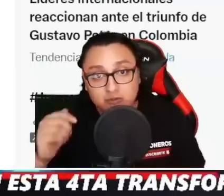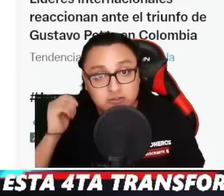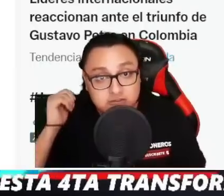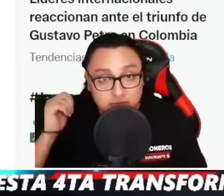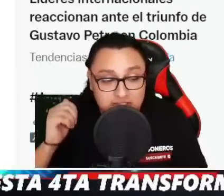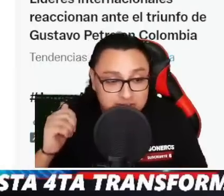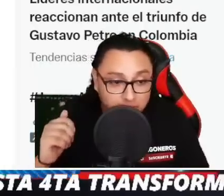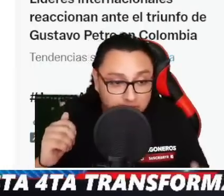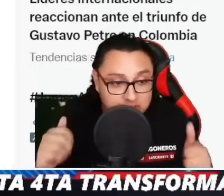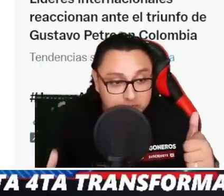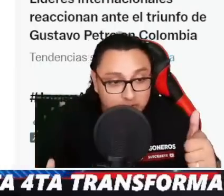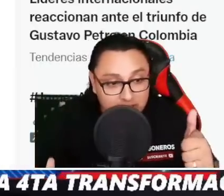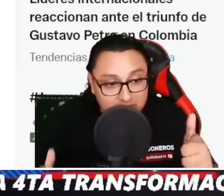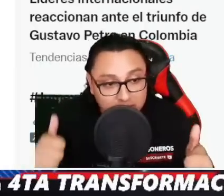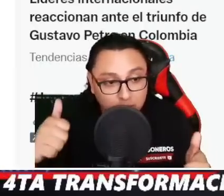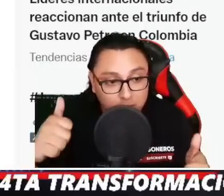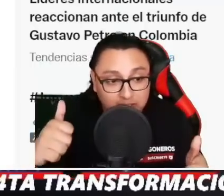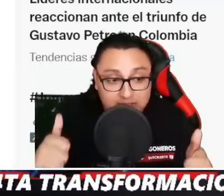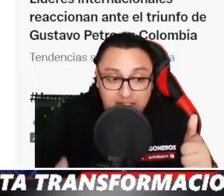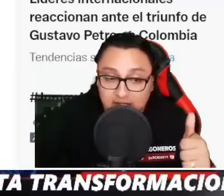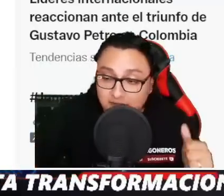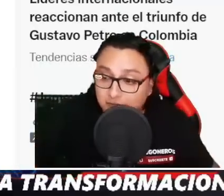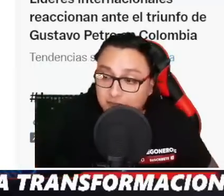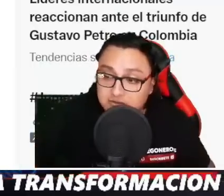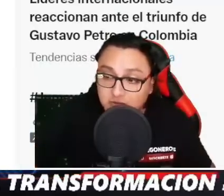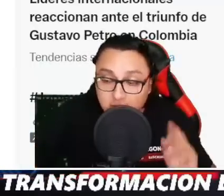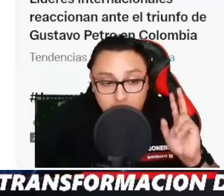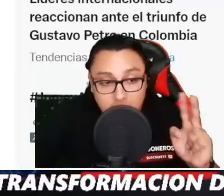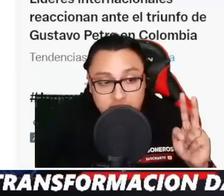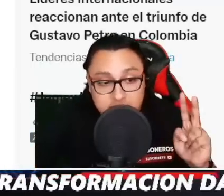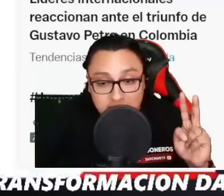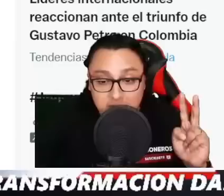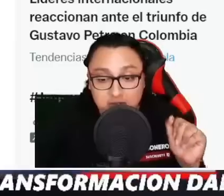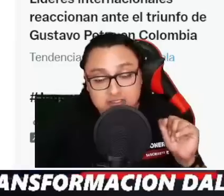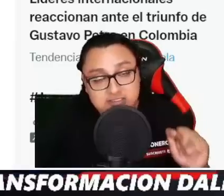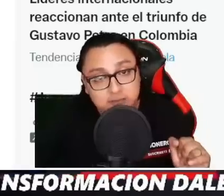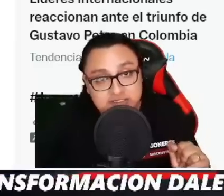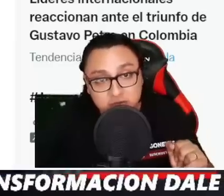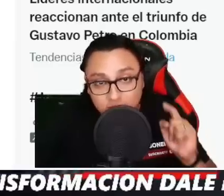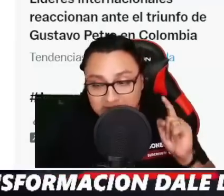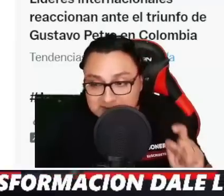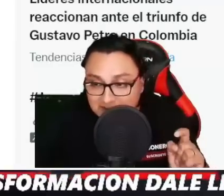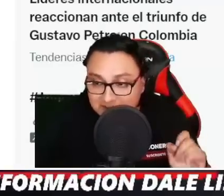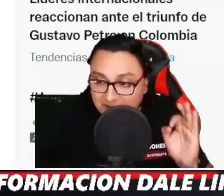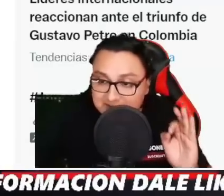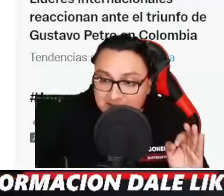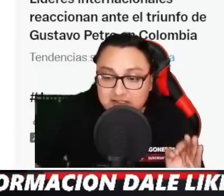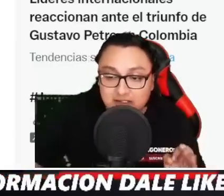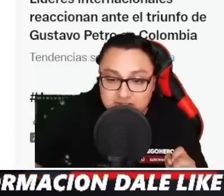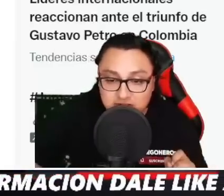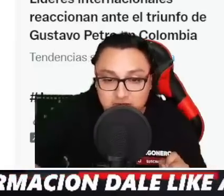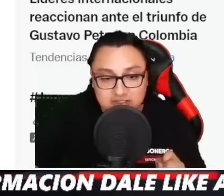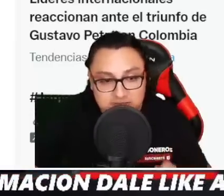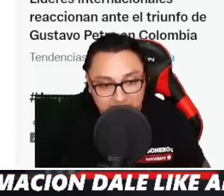ayudarnos con ese poderosísimo like y compartan la información nos vamos a un siguiente vídeo que sigan pasando un excelente excelente